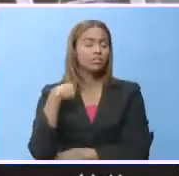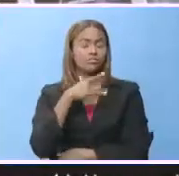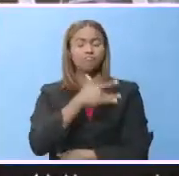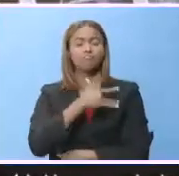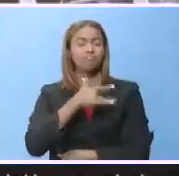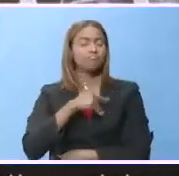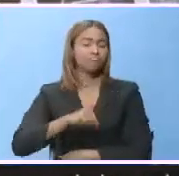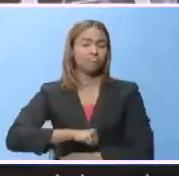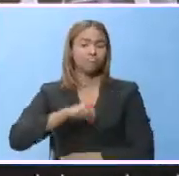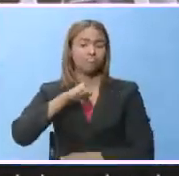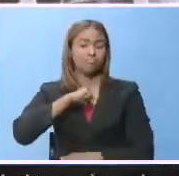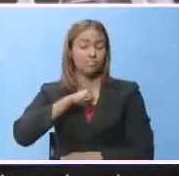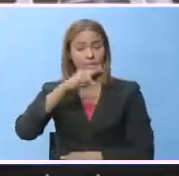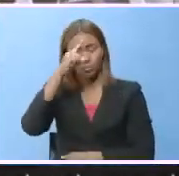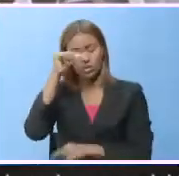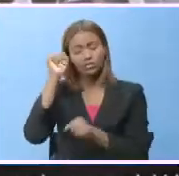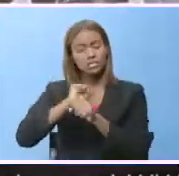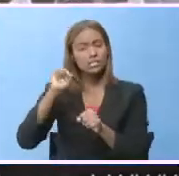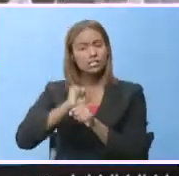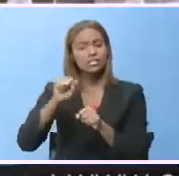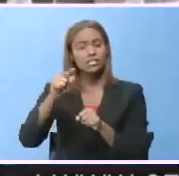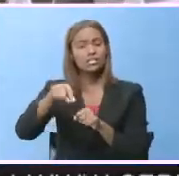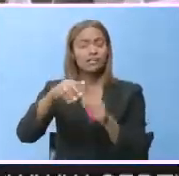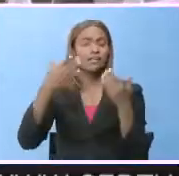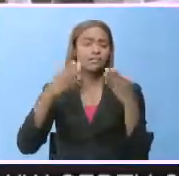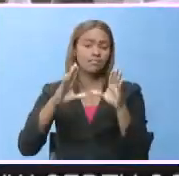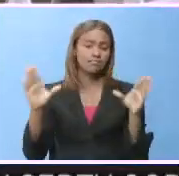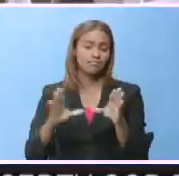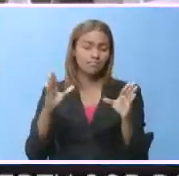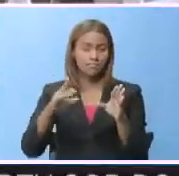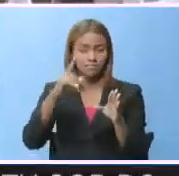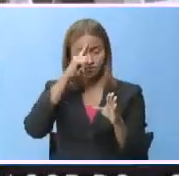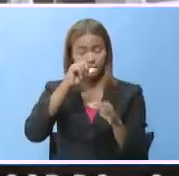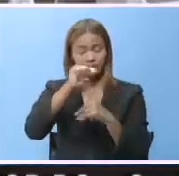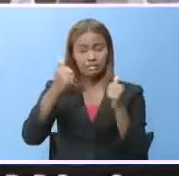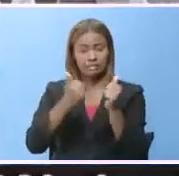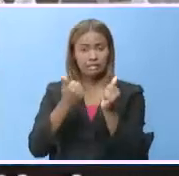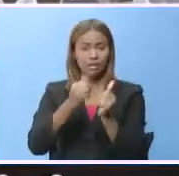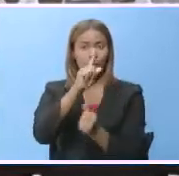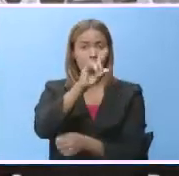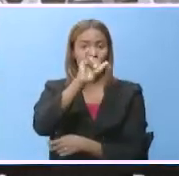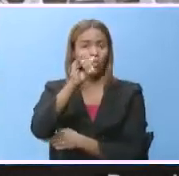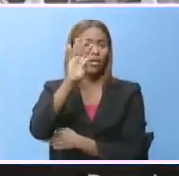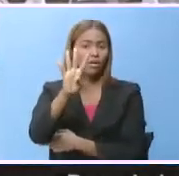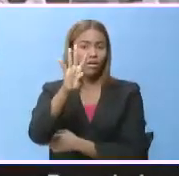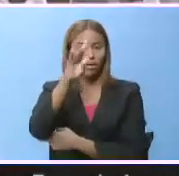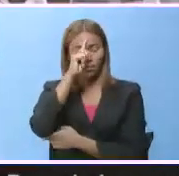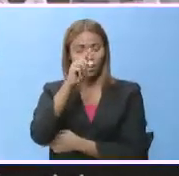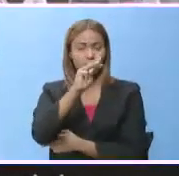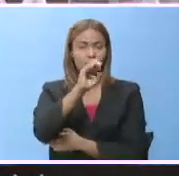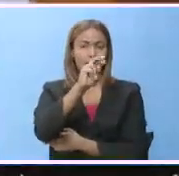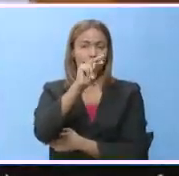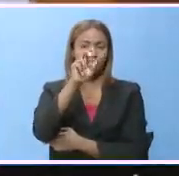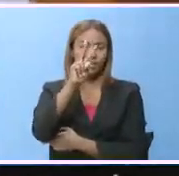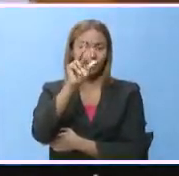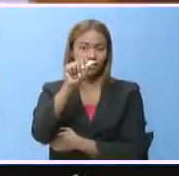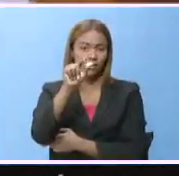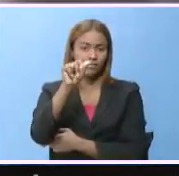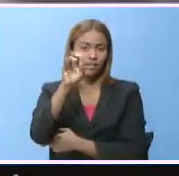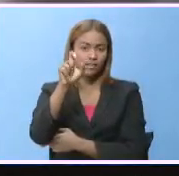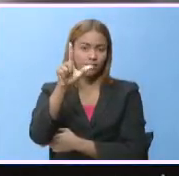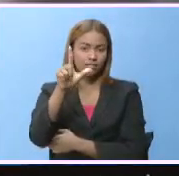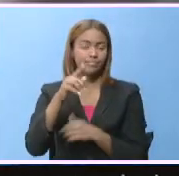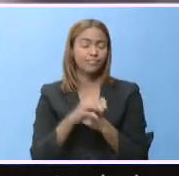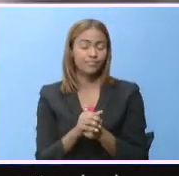orgullosos por el trabajo realizado a través del 1J4 por nuestra Minerva Mirabal.